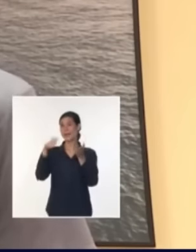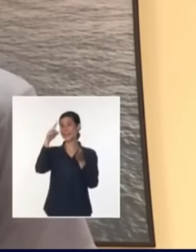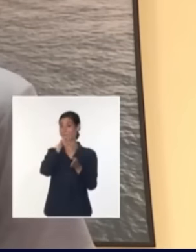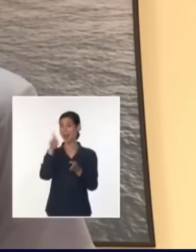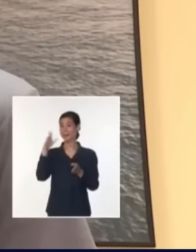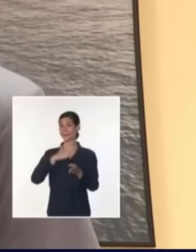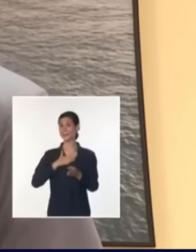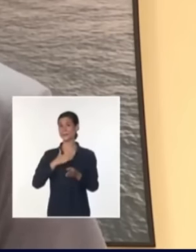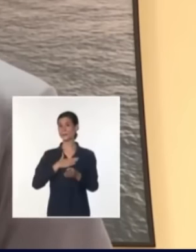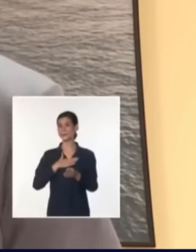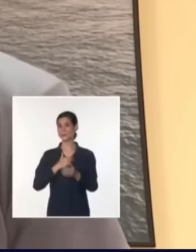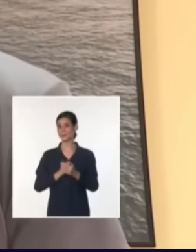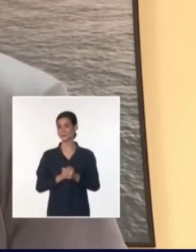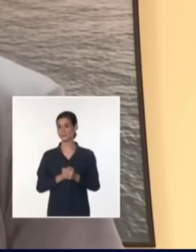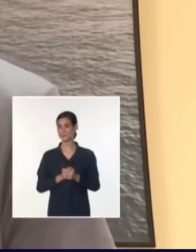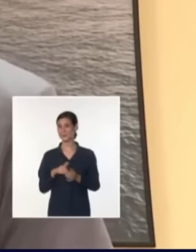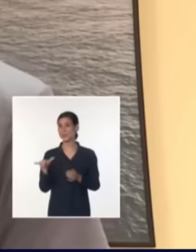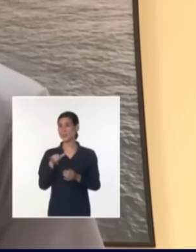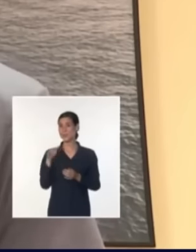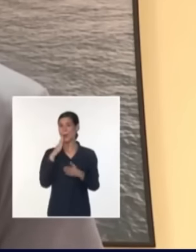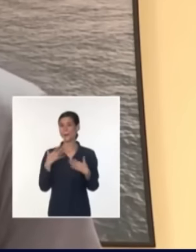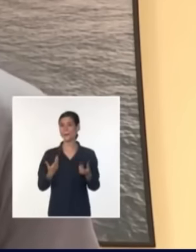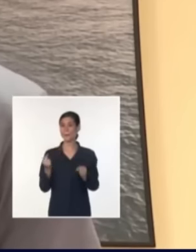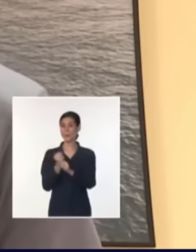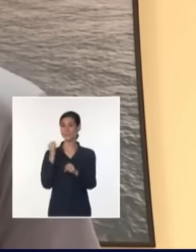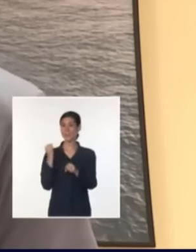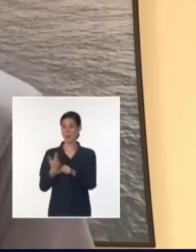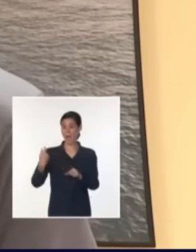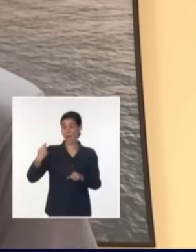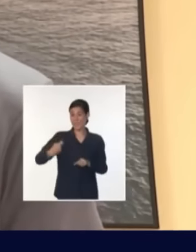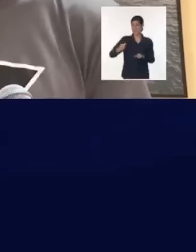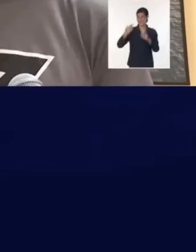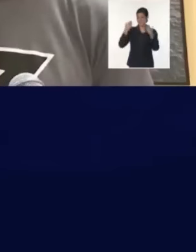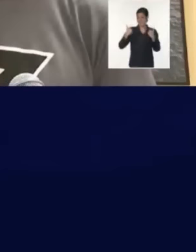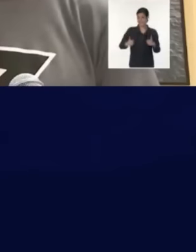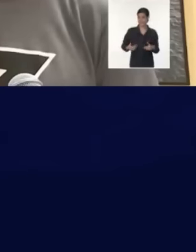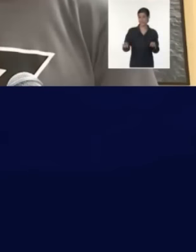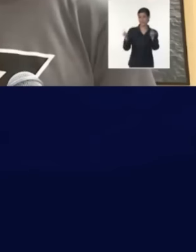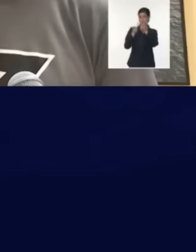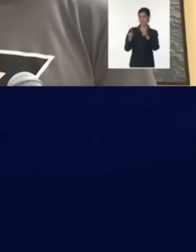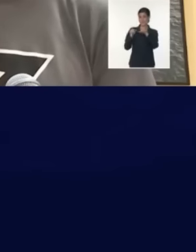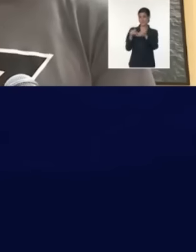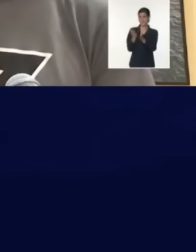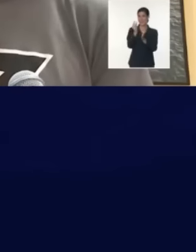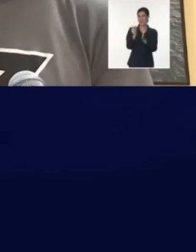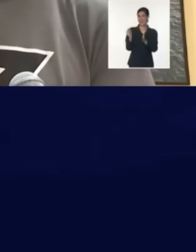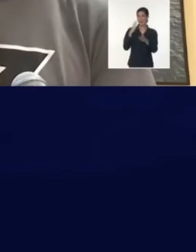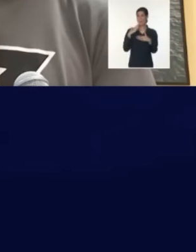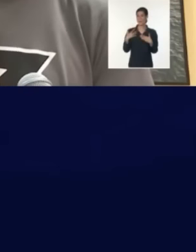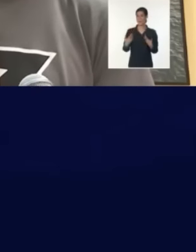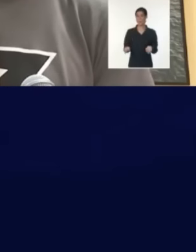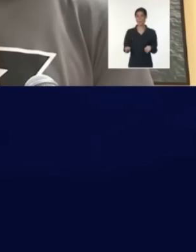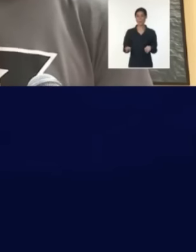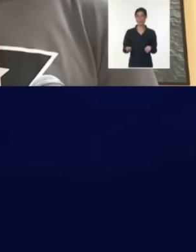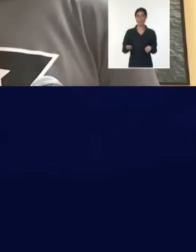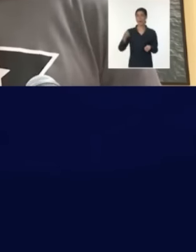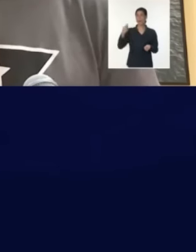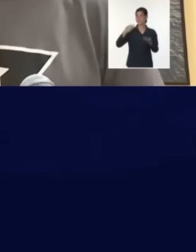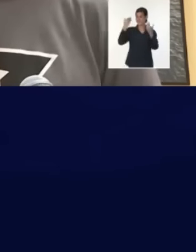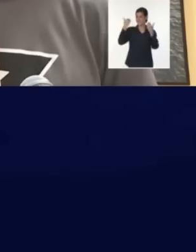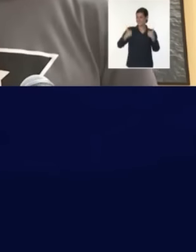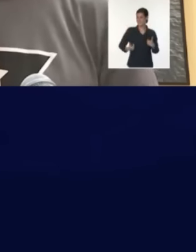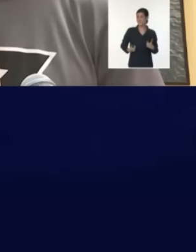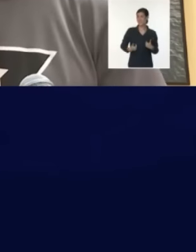ella la forma coherente de representar el derecho y el deber de cada uno de los estudiantes de la Universidad de La Habana, y Maya fundó también la organización con esa perspectiva de